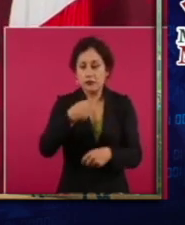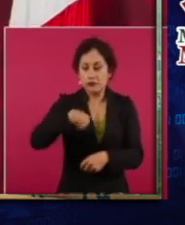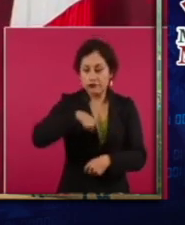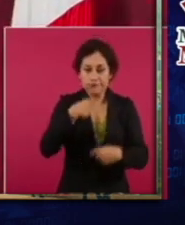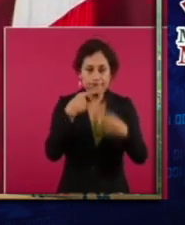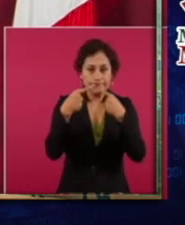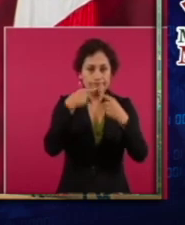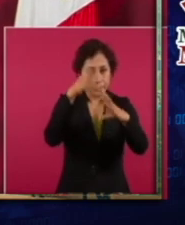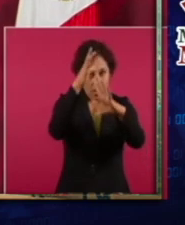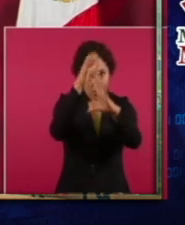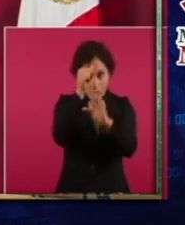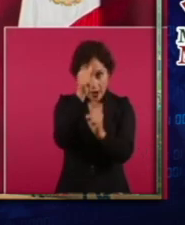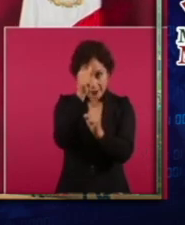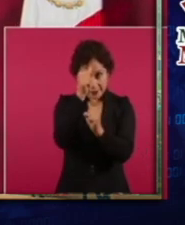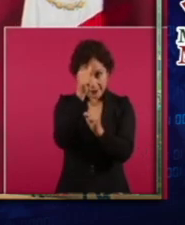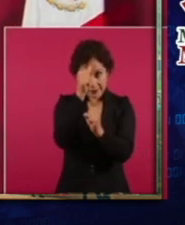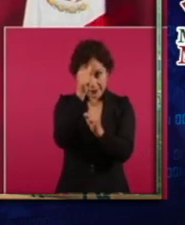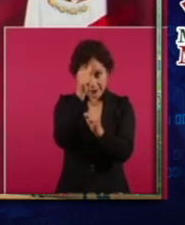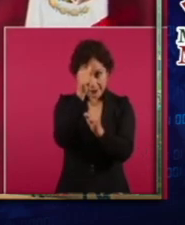con